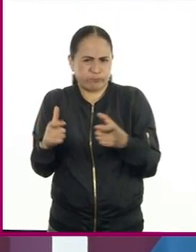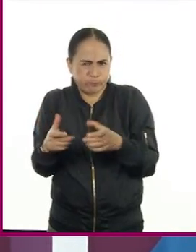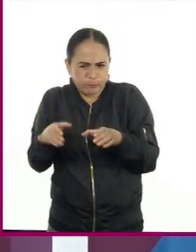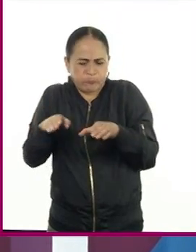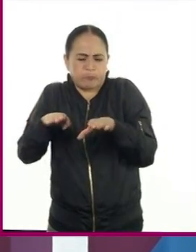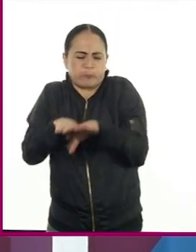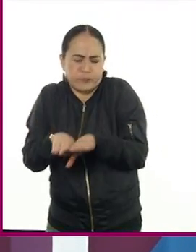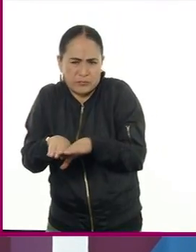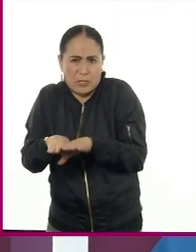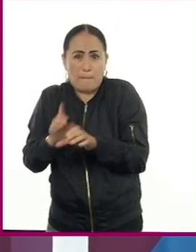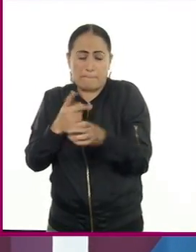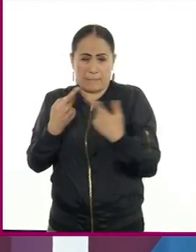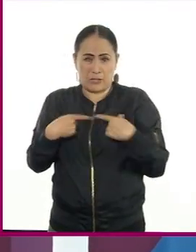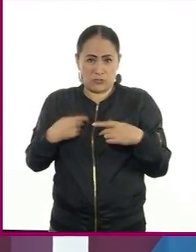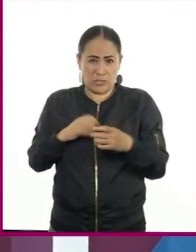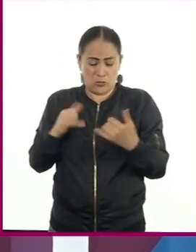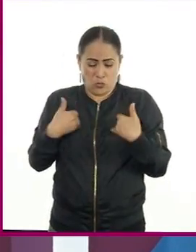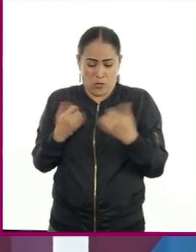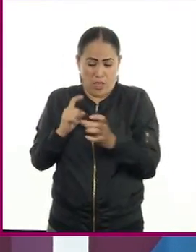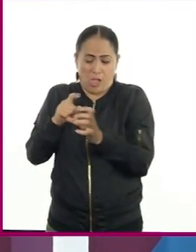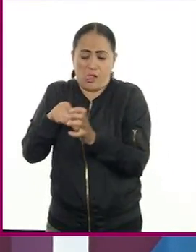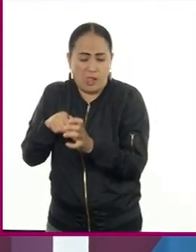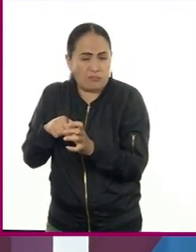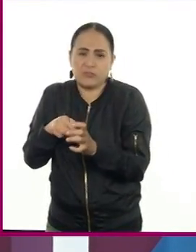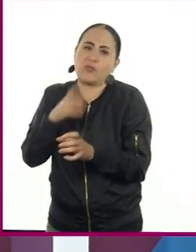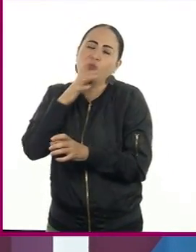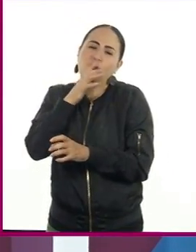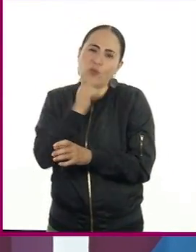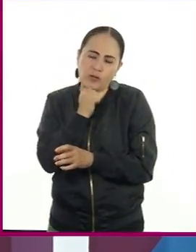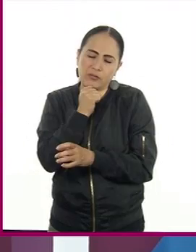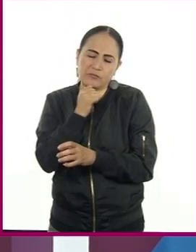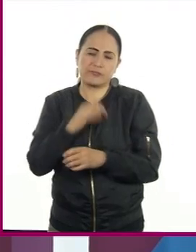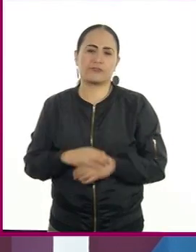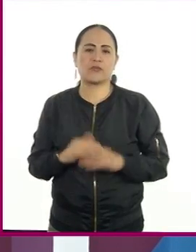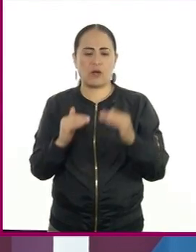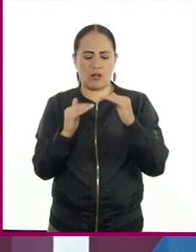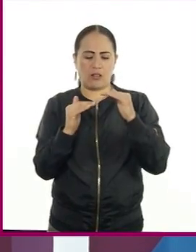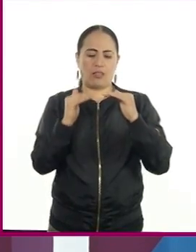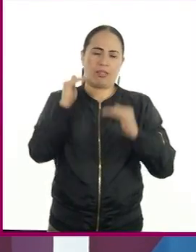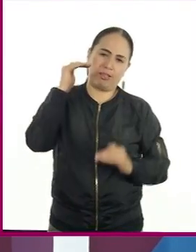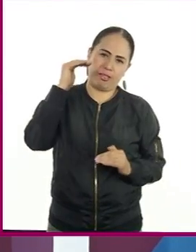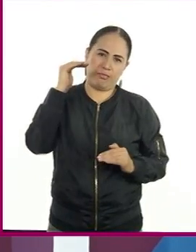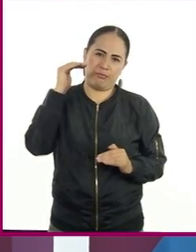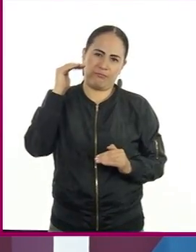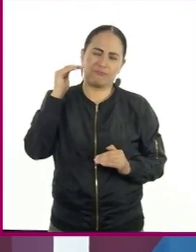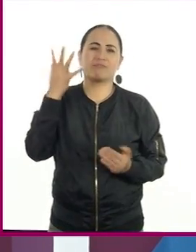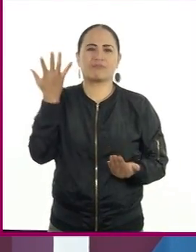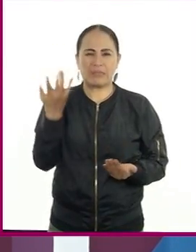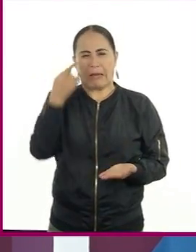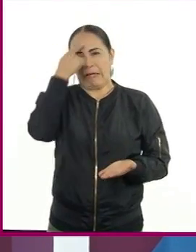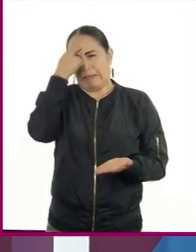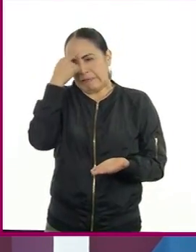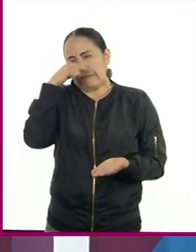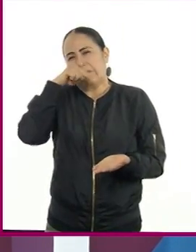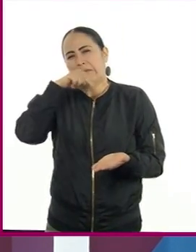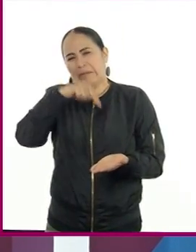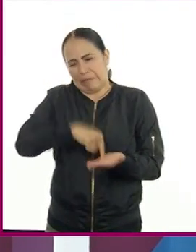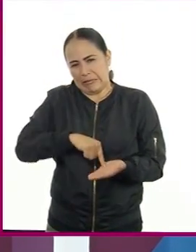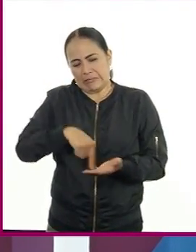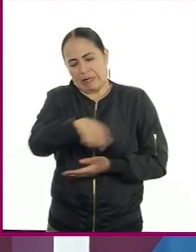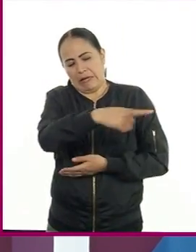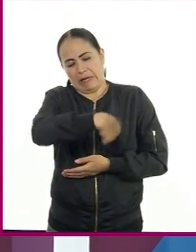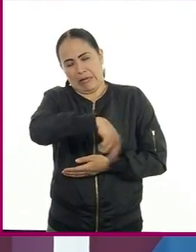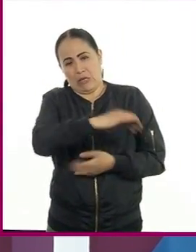posibilidades de contratación. Además, la desigualdad está generada por una creencia de que la